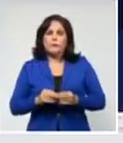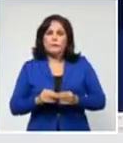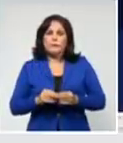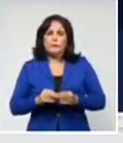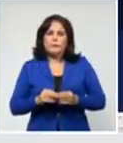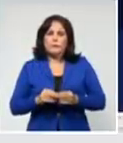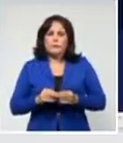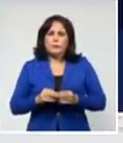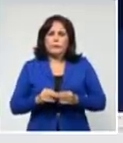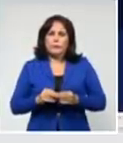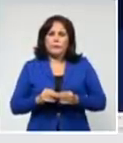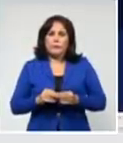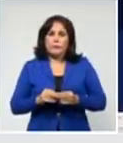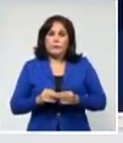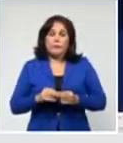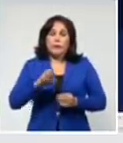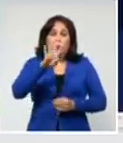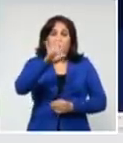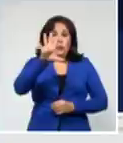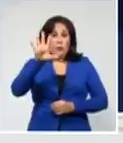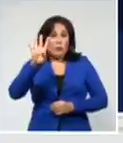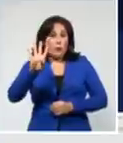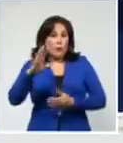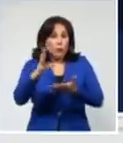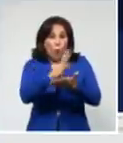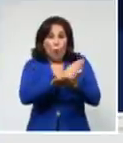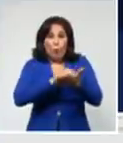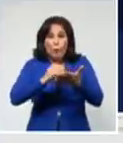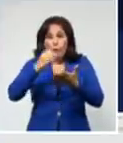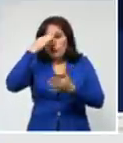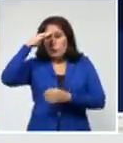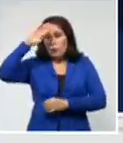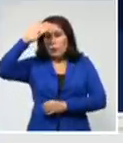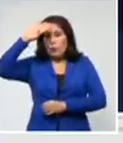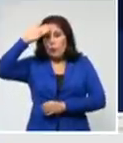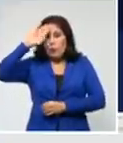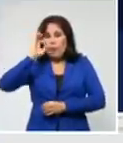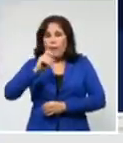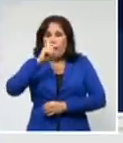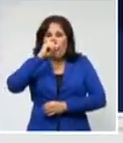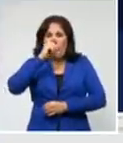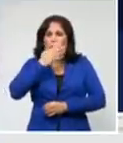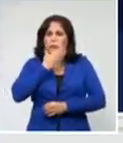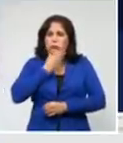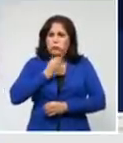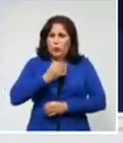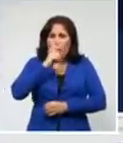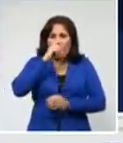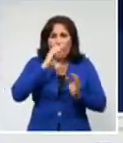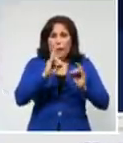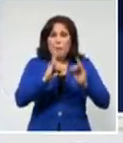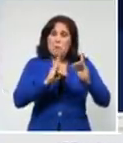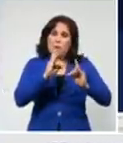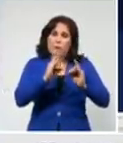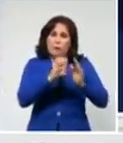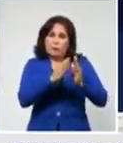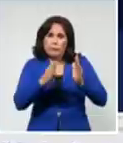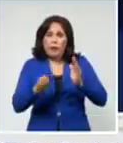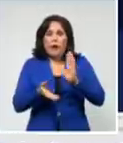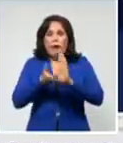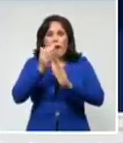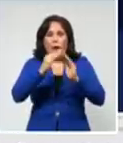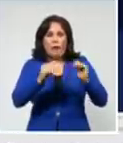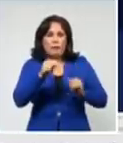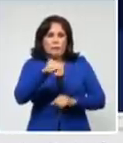84,7% de todos los diagnosticados en Cuba en edades pediátricas se encuentran de alta en este